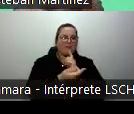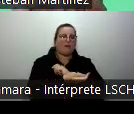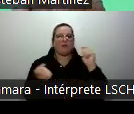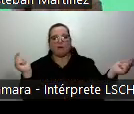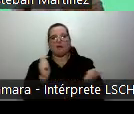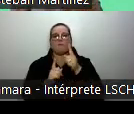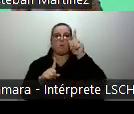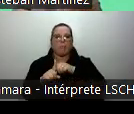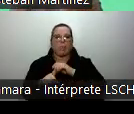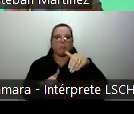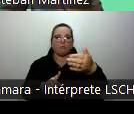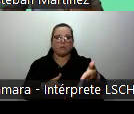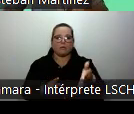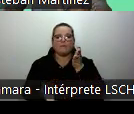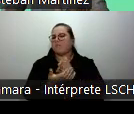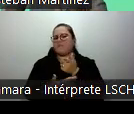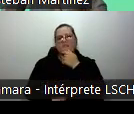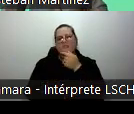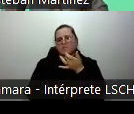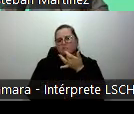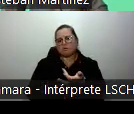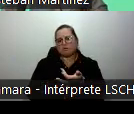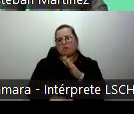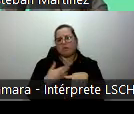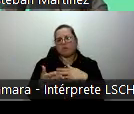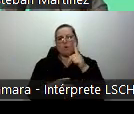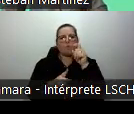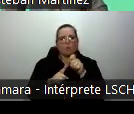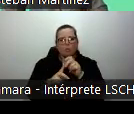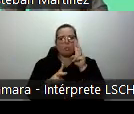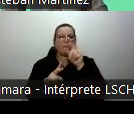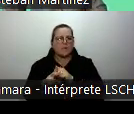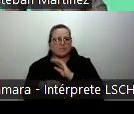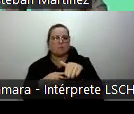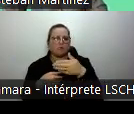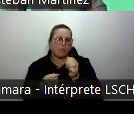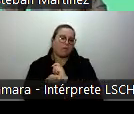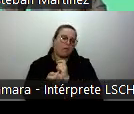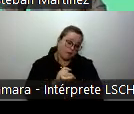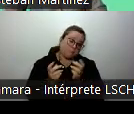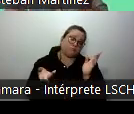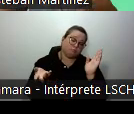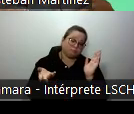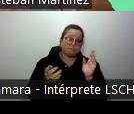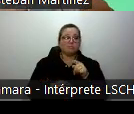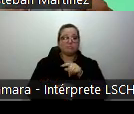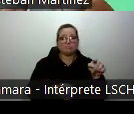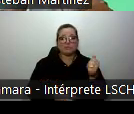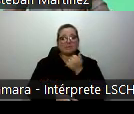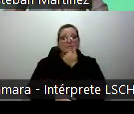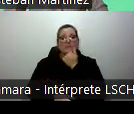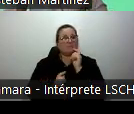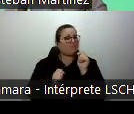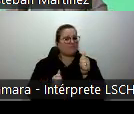ya tiene que ser algo simple porque sí o sí probablemente en uno o dos meses más algo va a cambiar okay Así que equivócate nás